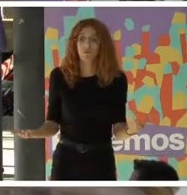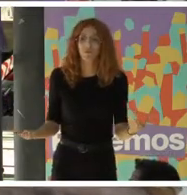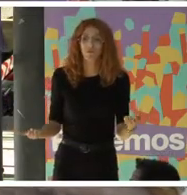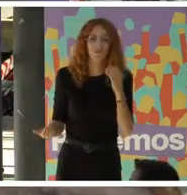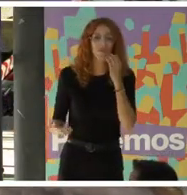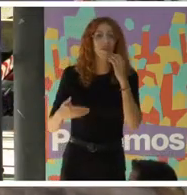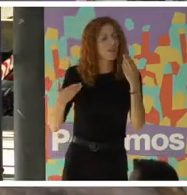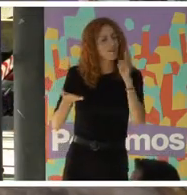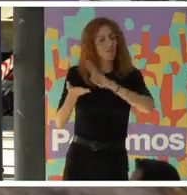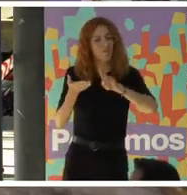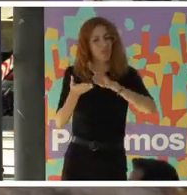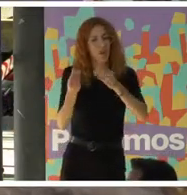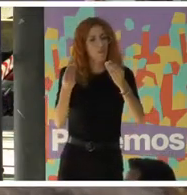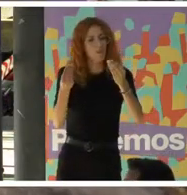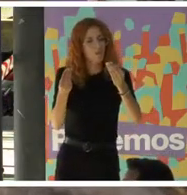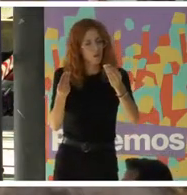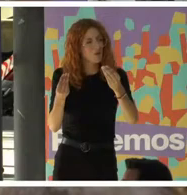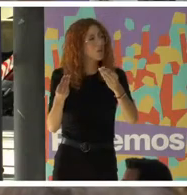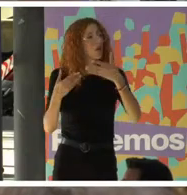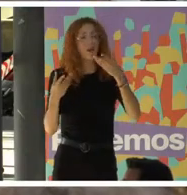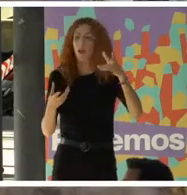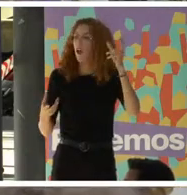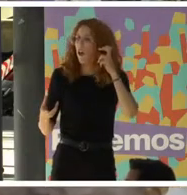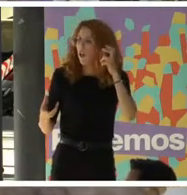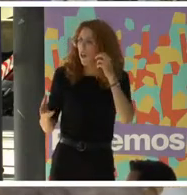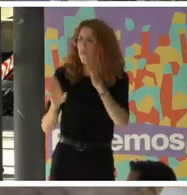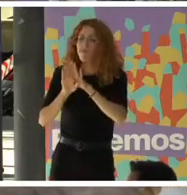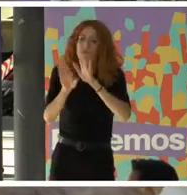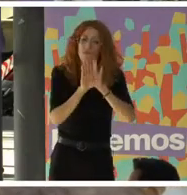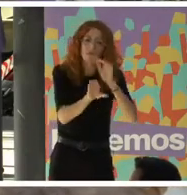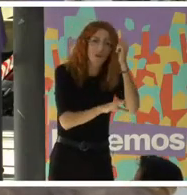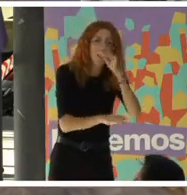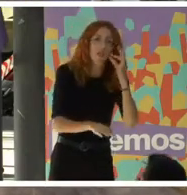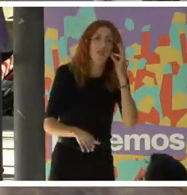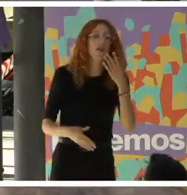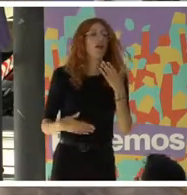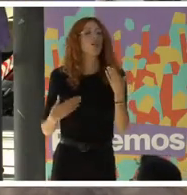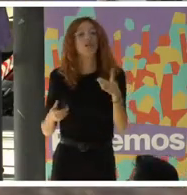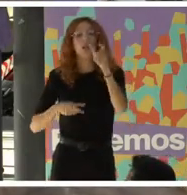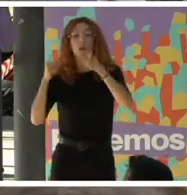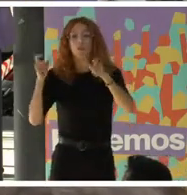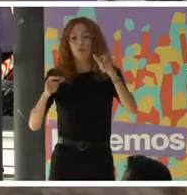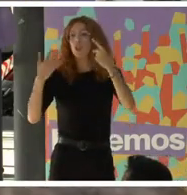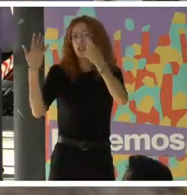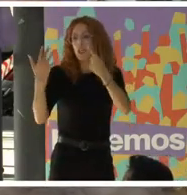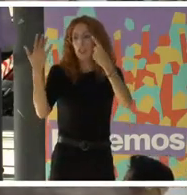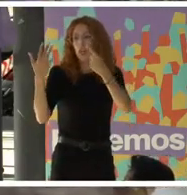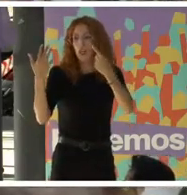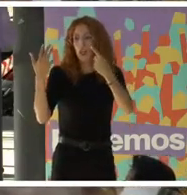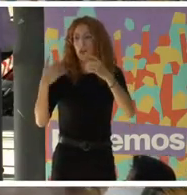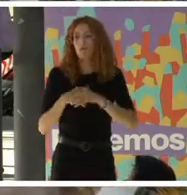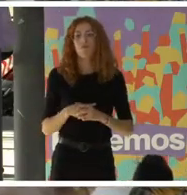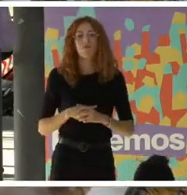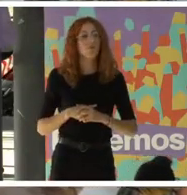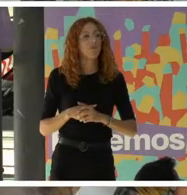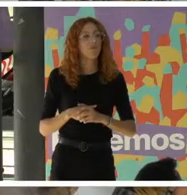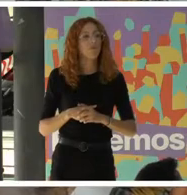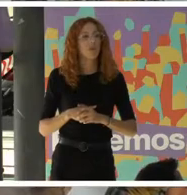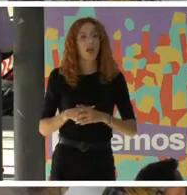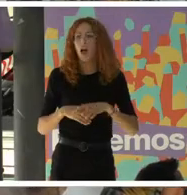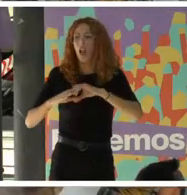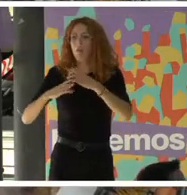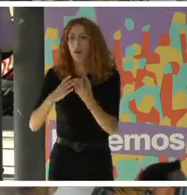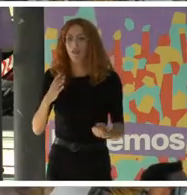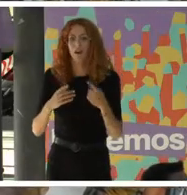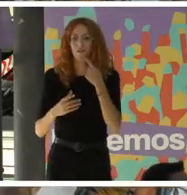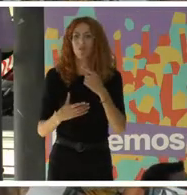que se ha repetido mucho y seguramente se lo estáis oyendo a vuestros vecinos y vecinas y la gente que ve La Sexta, no ve La Sexta, que